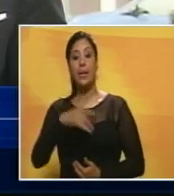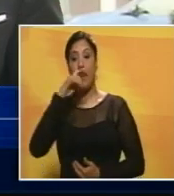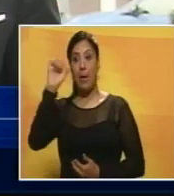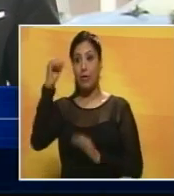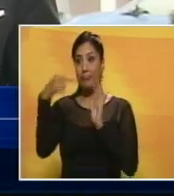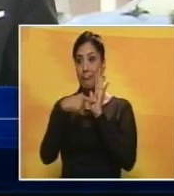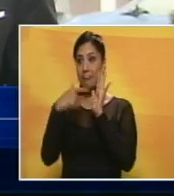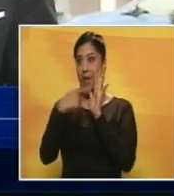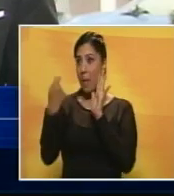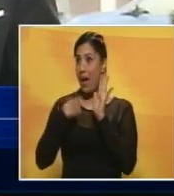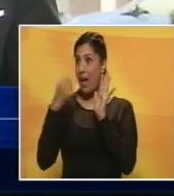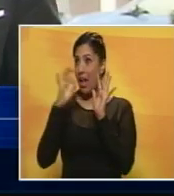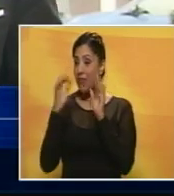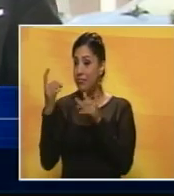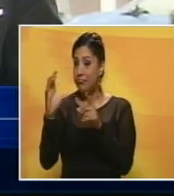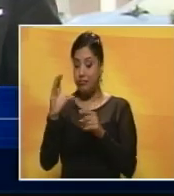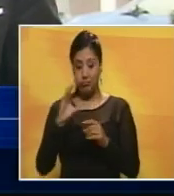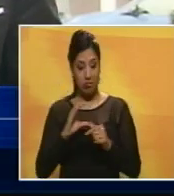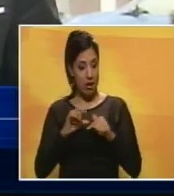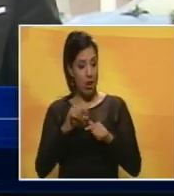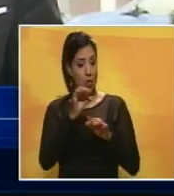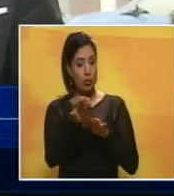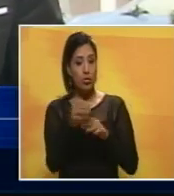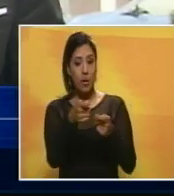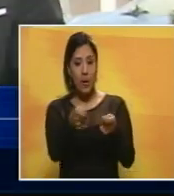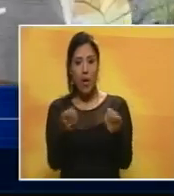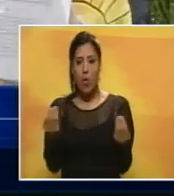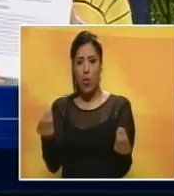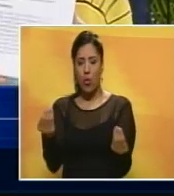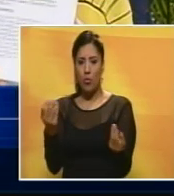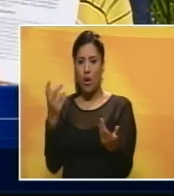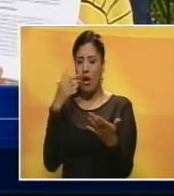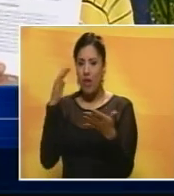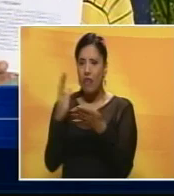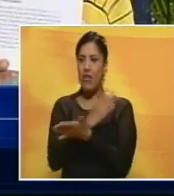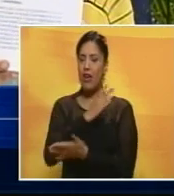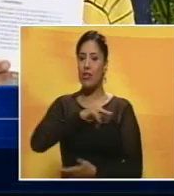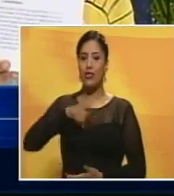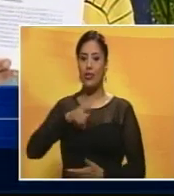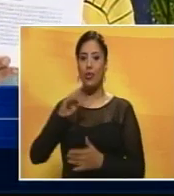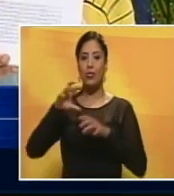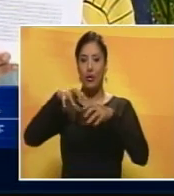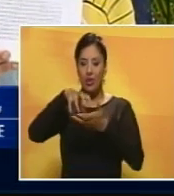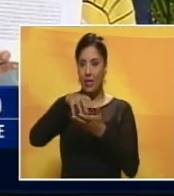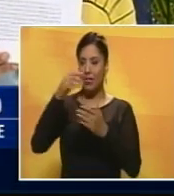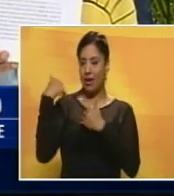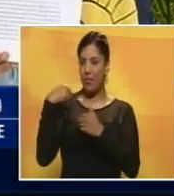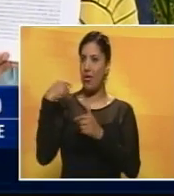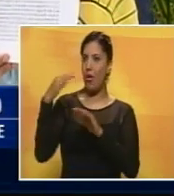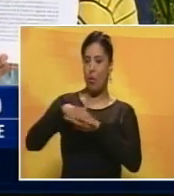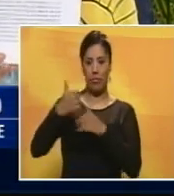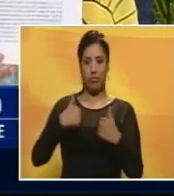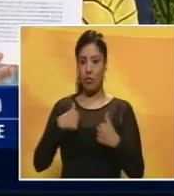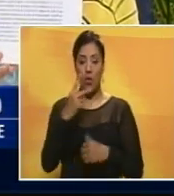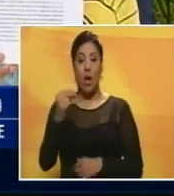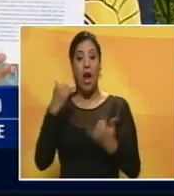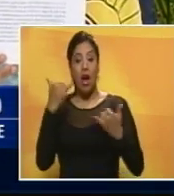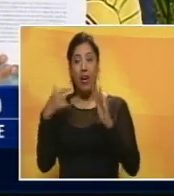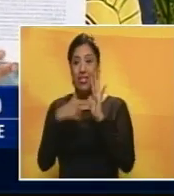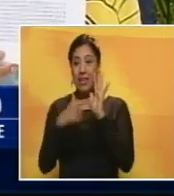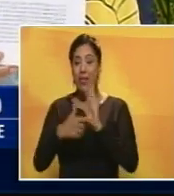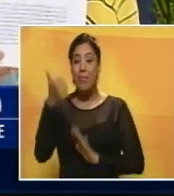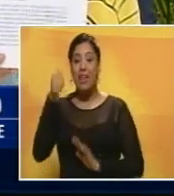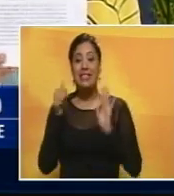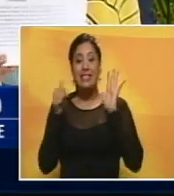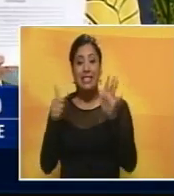Nacional, al no entregarle los recursos a los municipios, buscan acabar con la descentralización. Denunció que le adeudan más